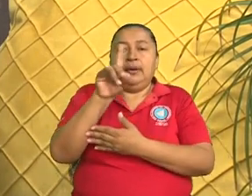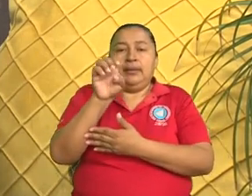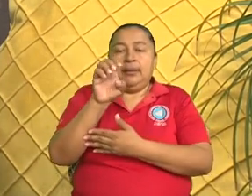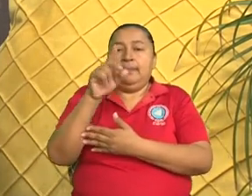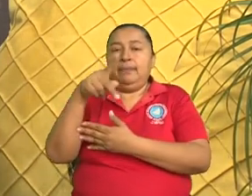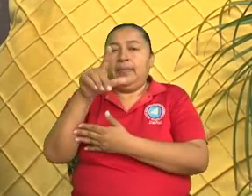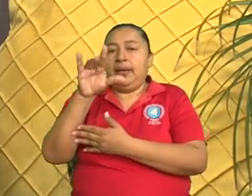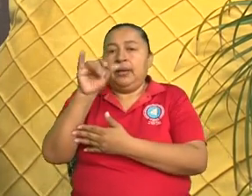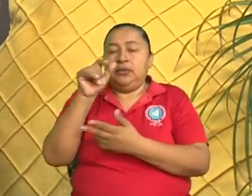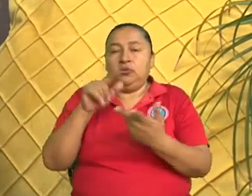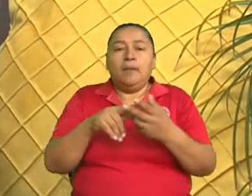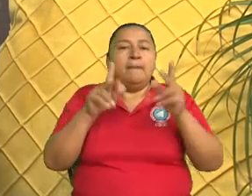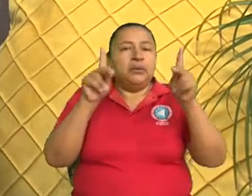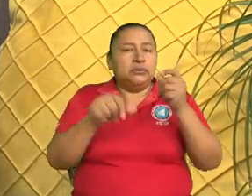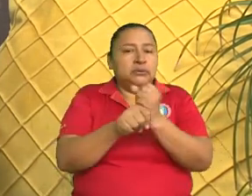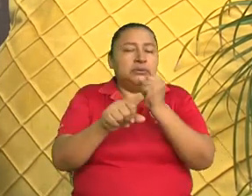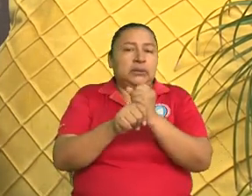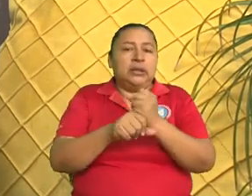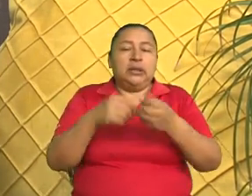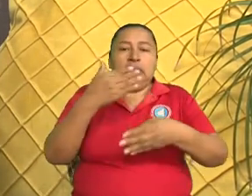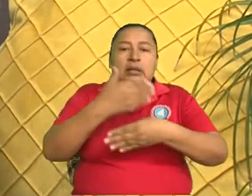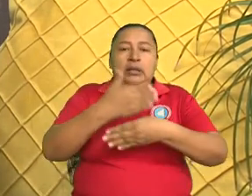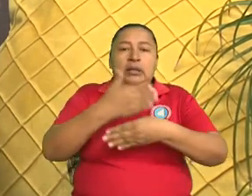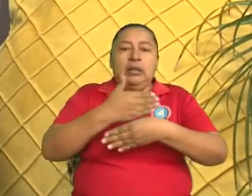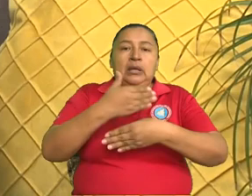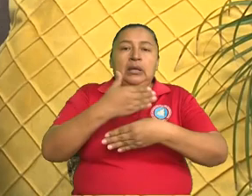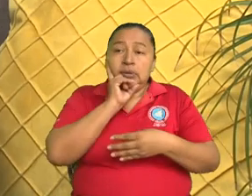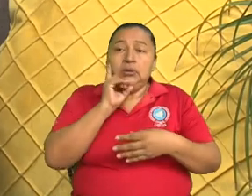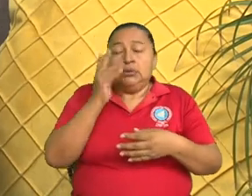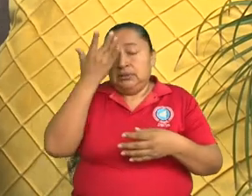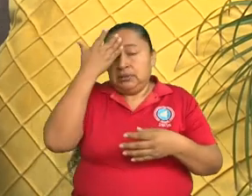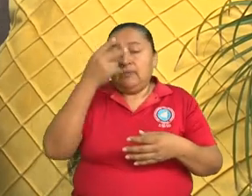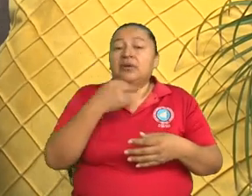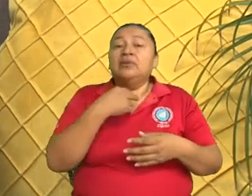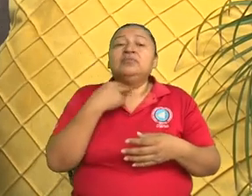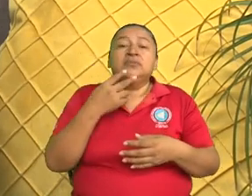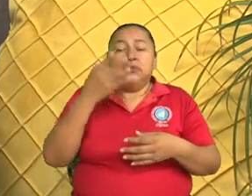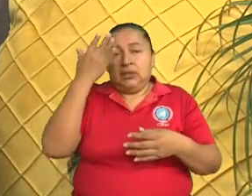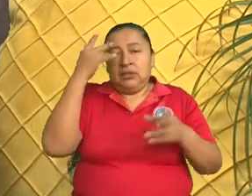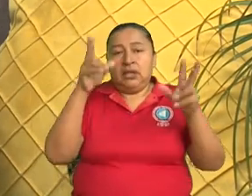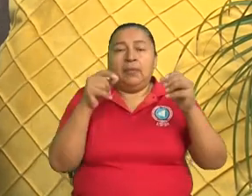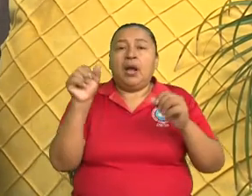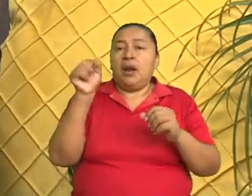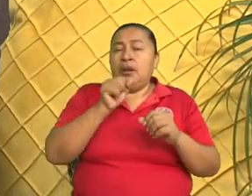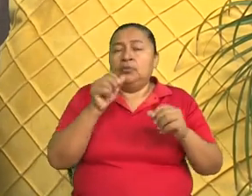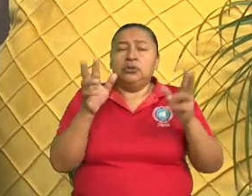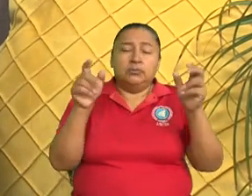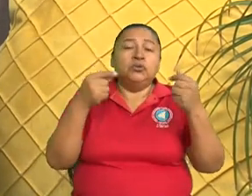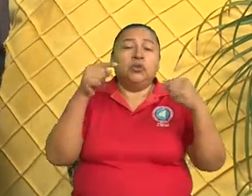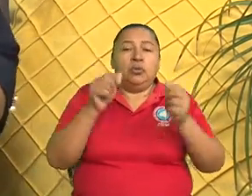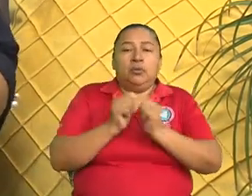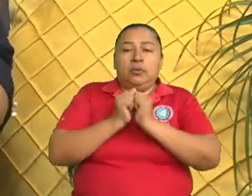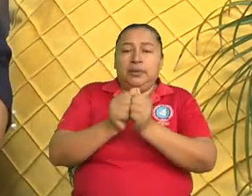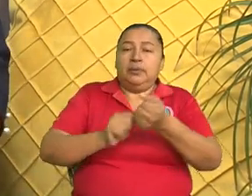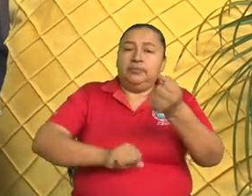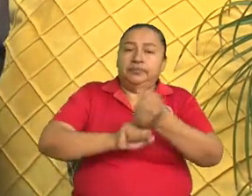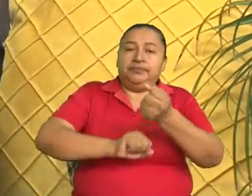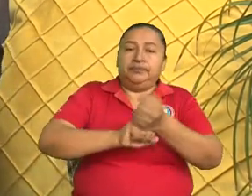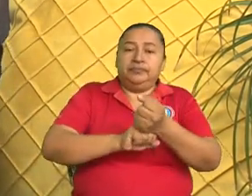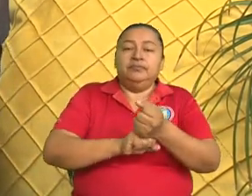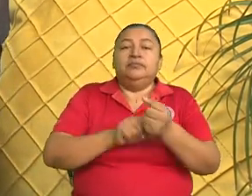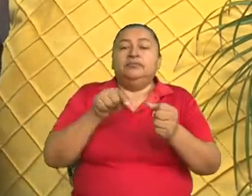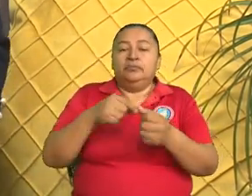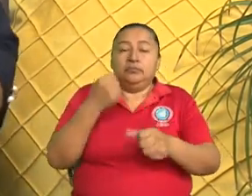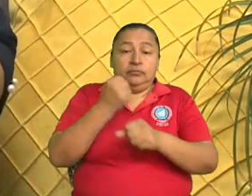Teatro Nacional Rubén Darío, que ellos saben el tema de la música y esto, y entonces con ellos nos han acompañado en